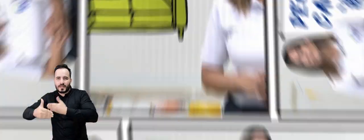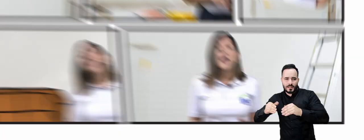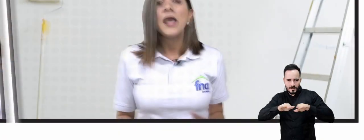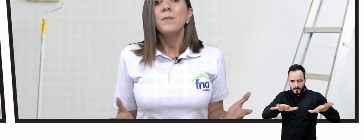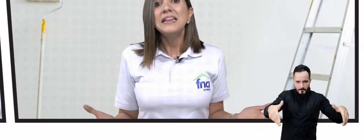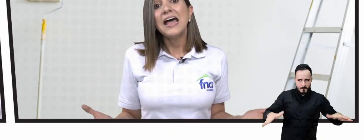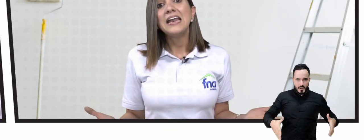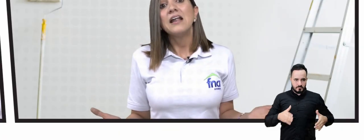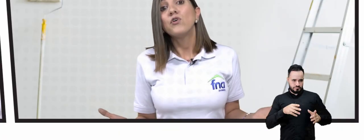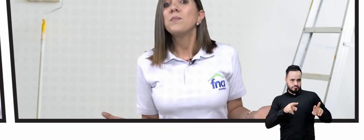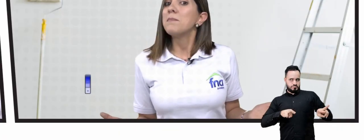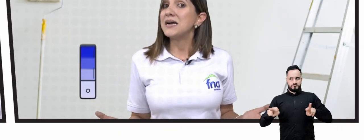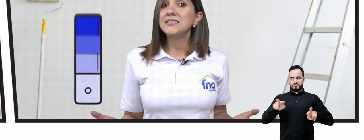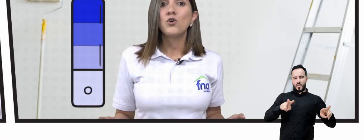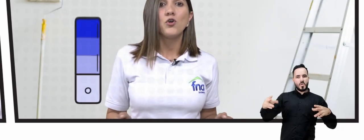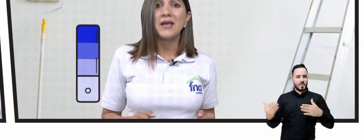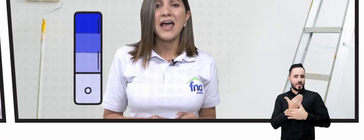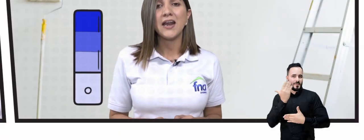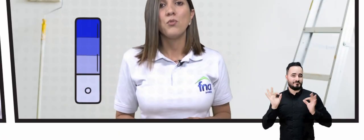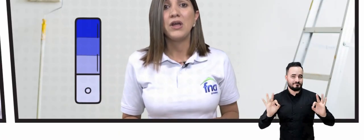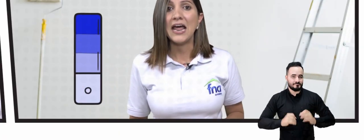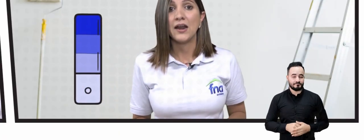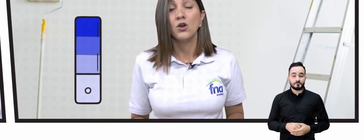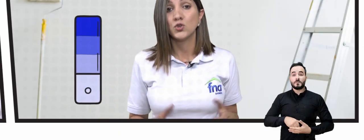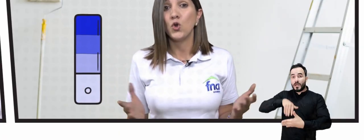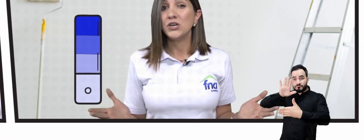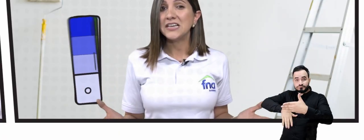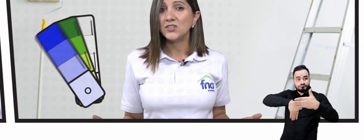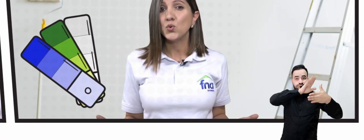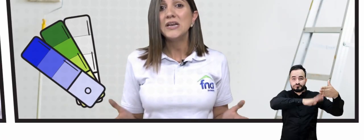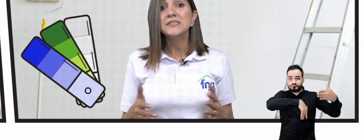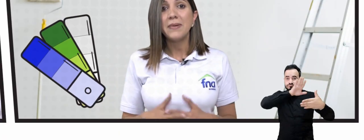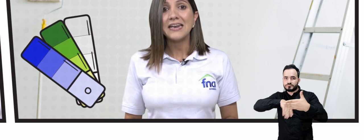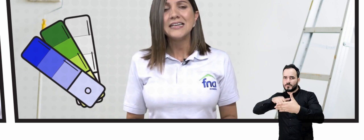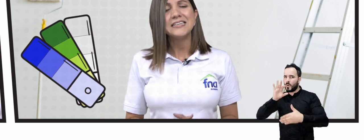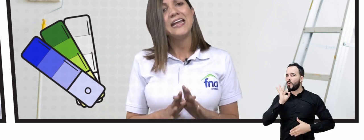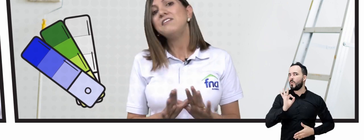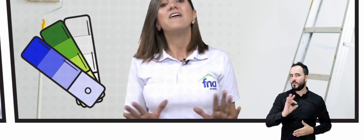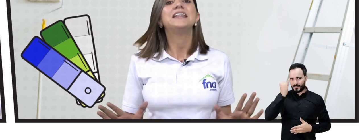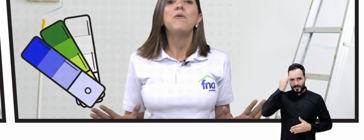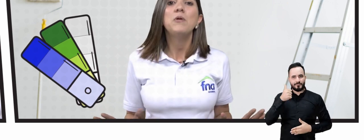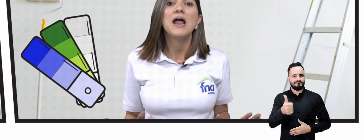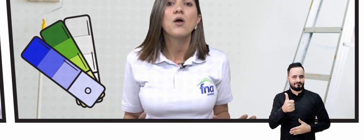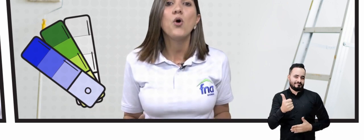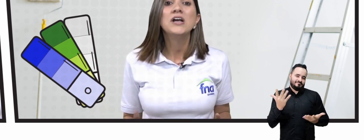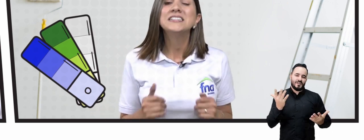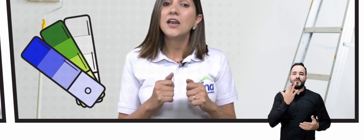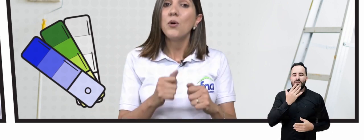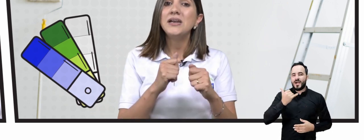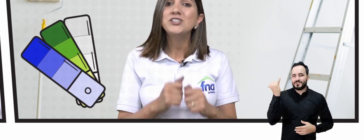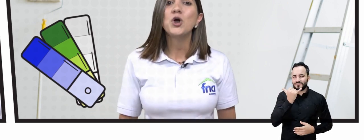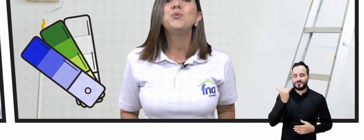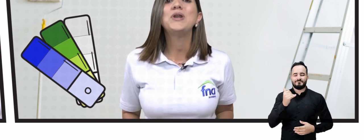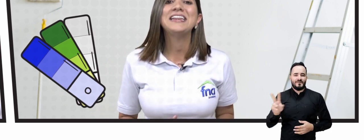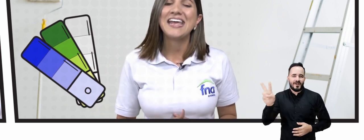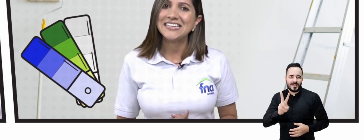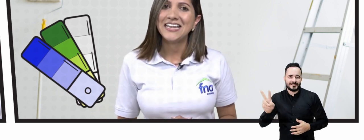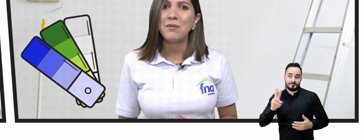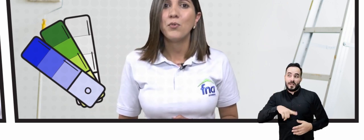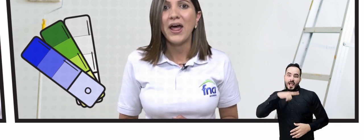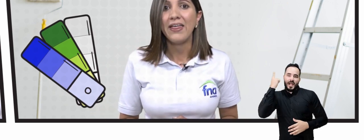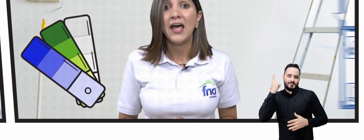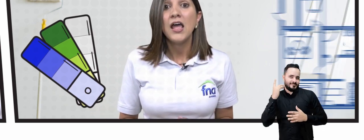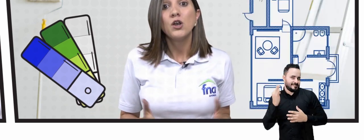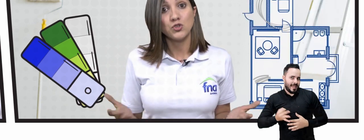casa. Pintar es la forma más económica de remodelar. Los colores azules, verdes y el infaltable blanco se roban el show durante